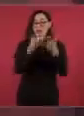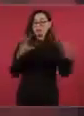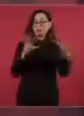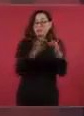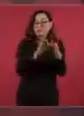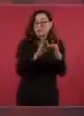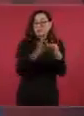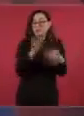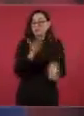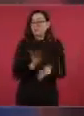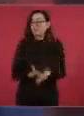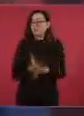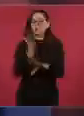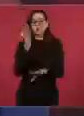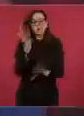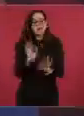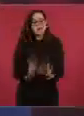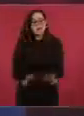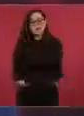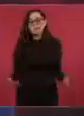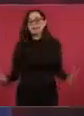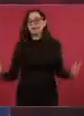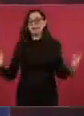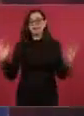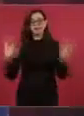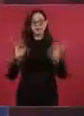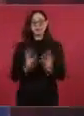entre Estados Unidos,